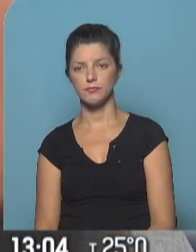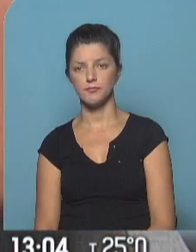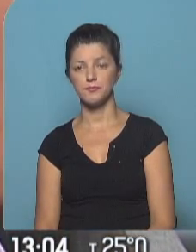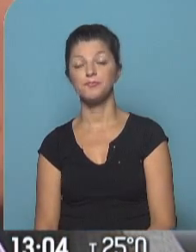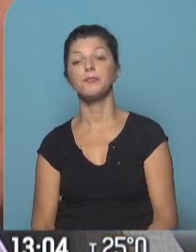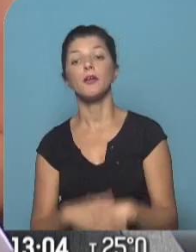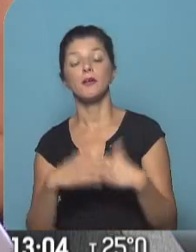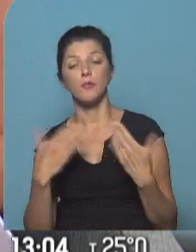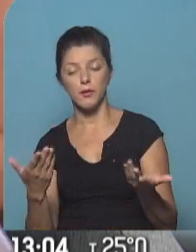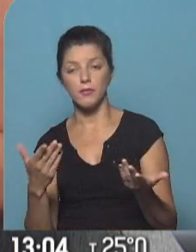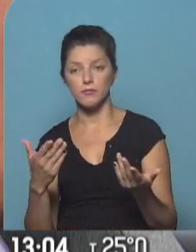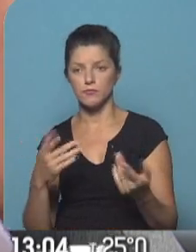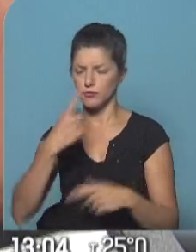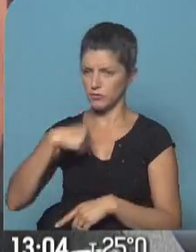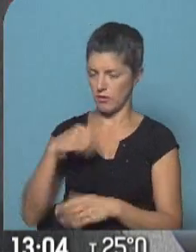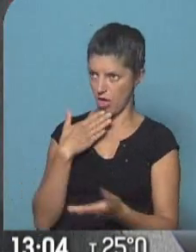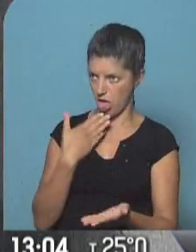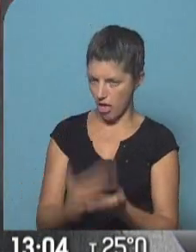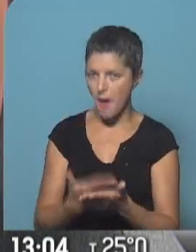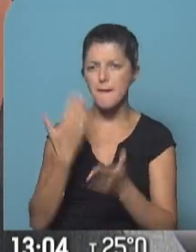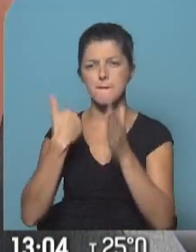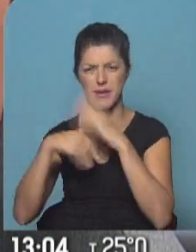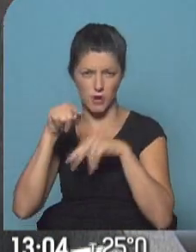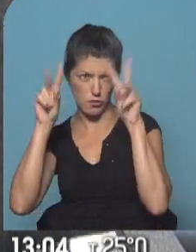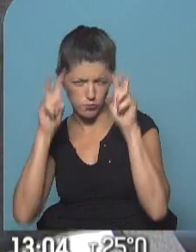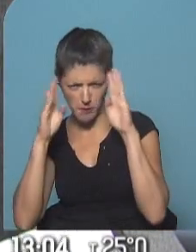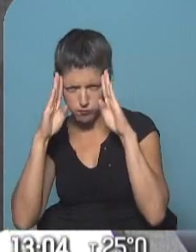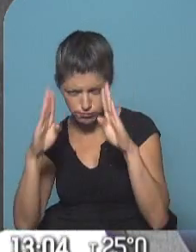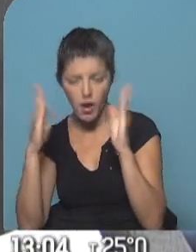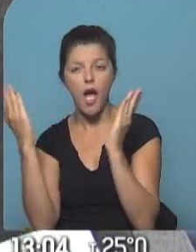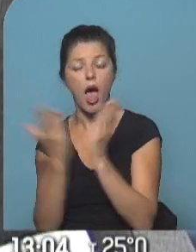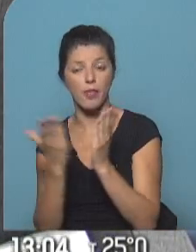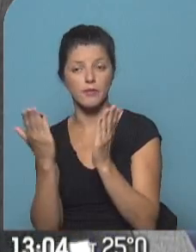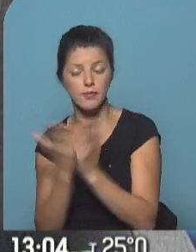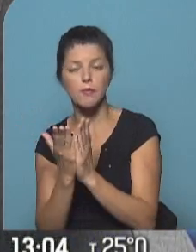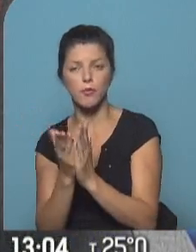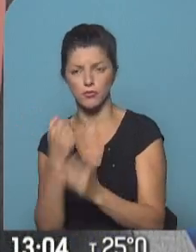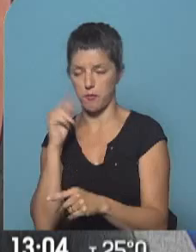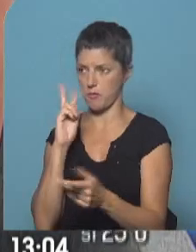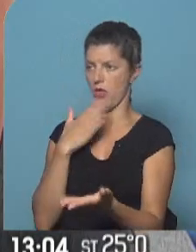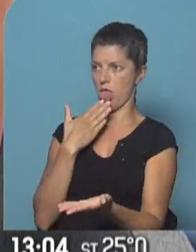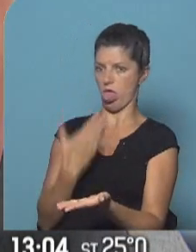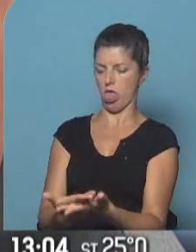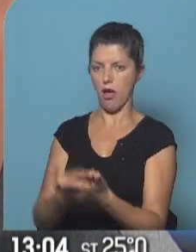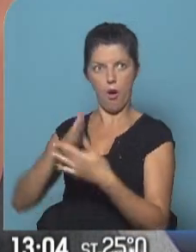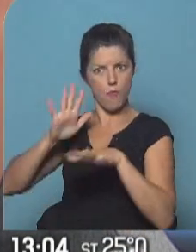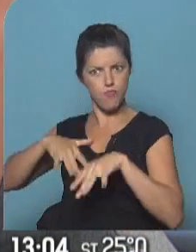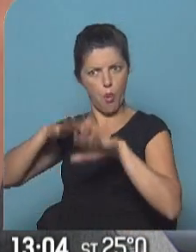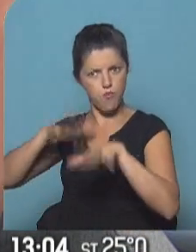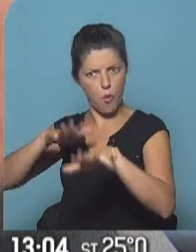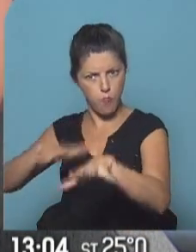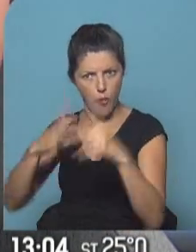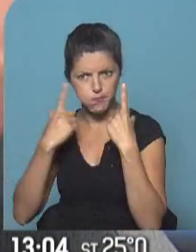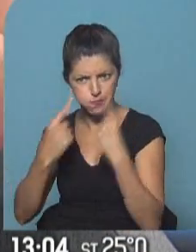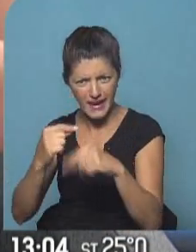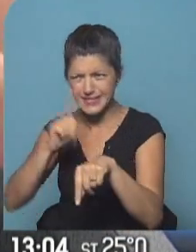Bueno, nos sorprendió un poco, en general a los que seguimos estos temas, de pronto la aparición de las protestas en Irán sorprendieron, hacía rato que no se